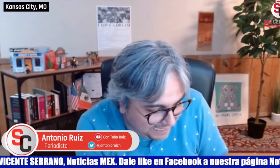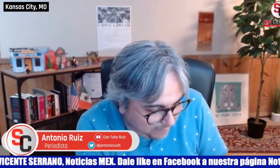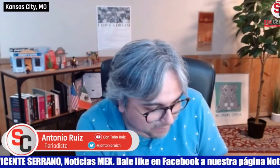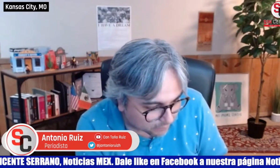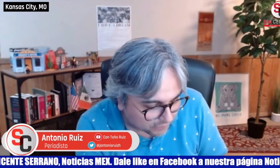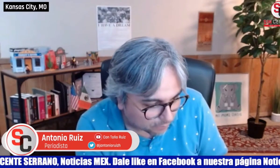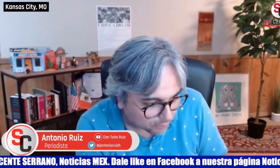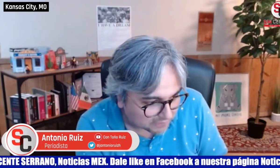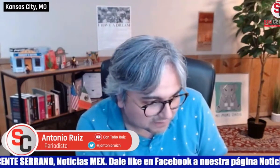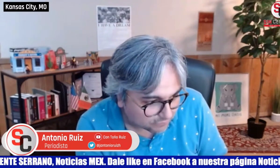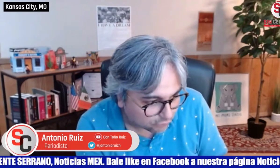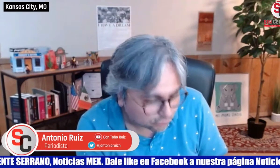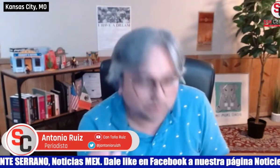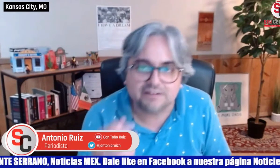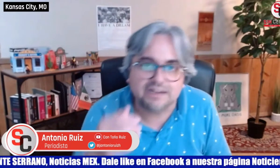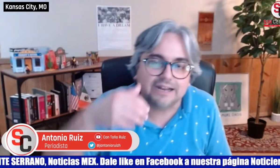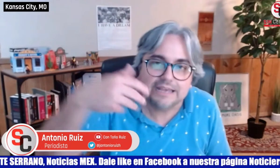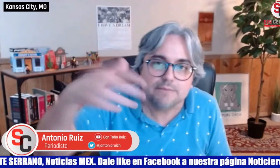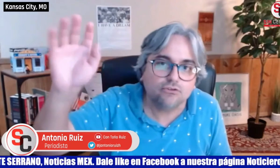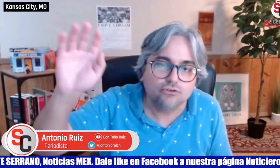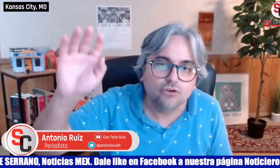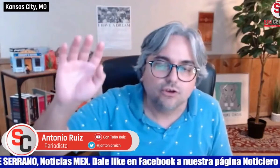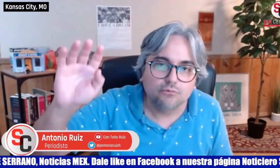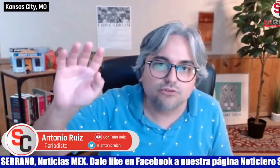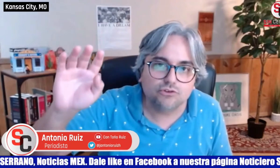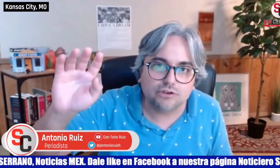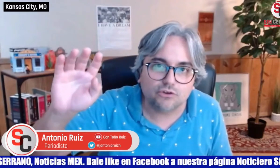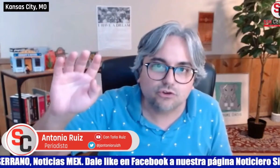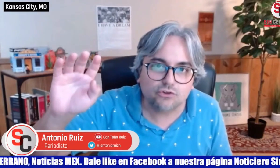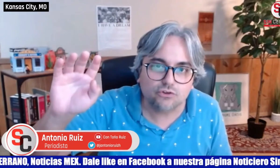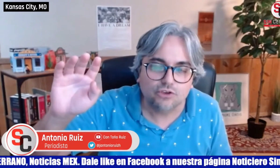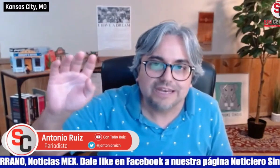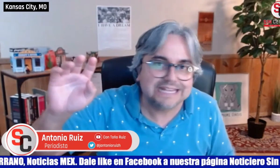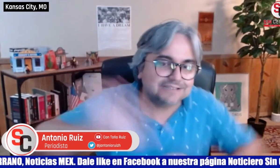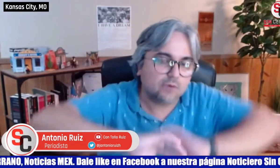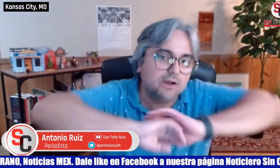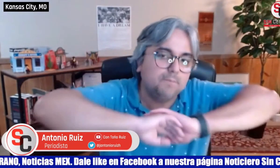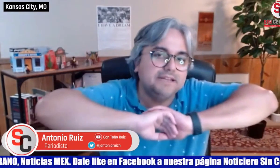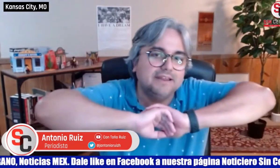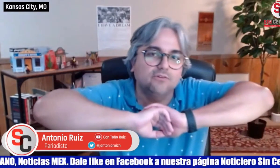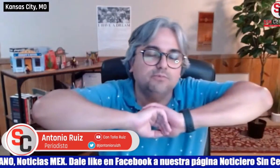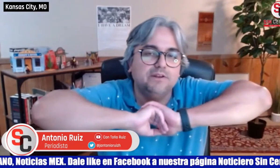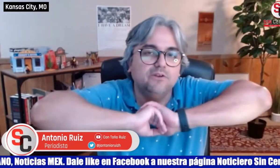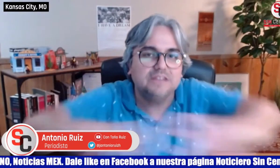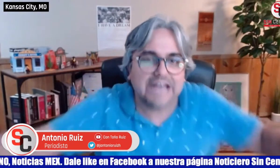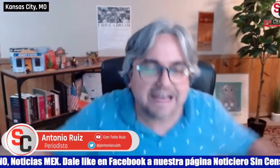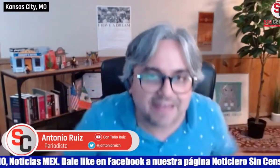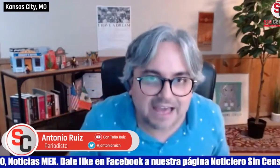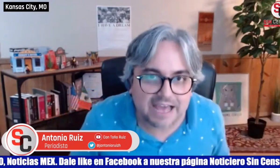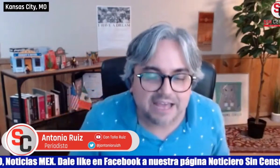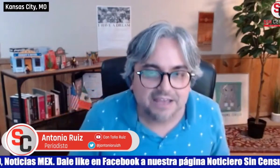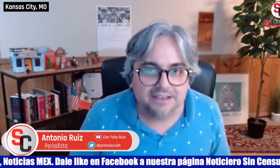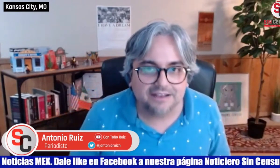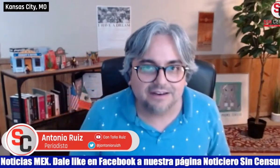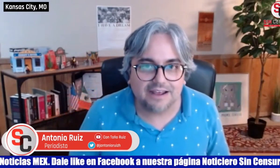daría pena el haber votado por Vicente Fox, porque se la creímos muchos de nosotros. Ni sacó al PRI de Los Pinos ni